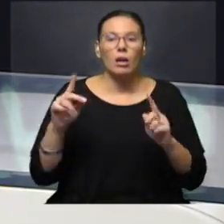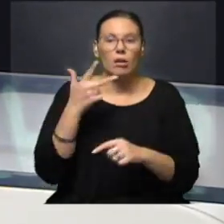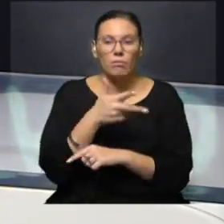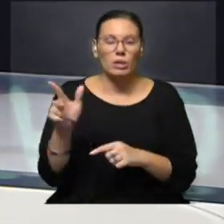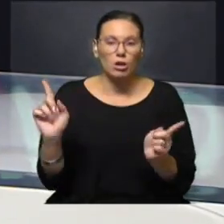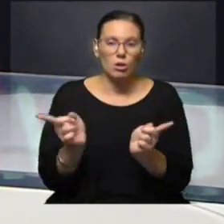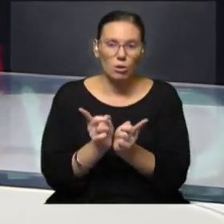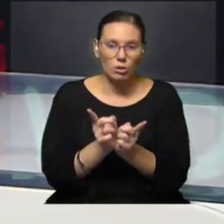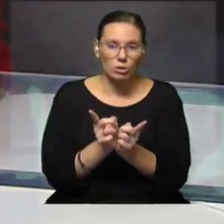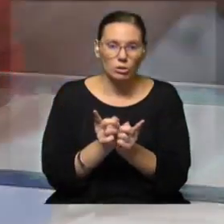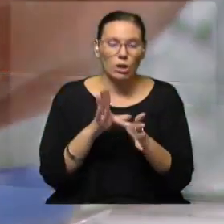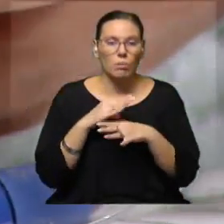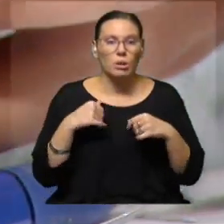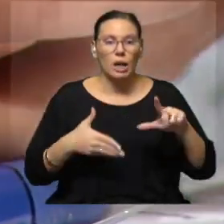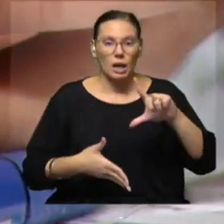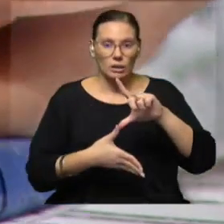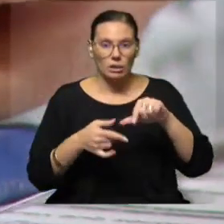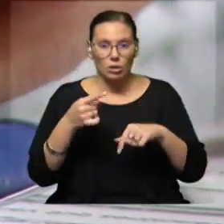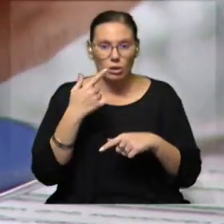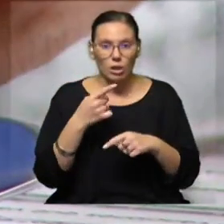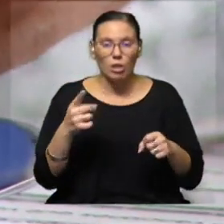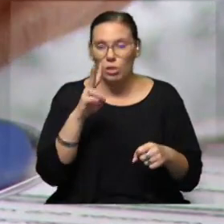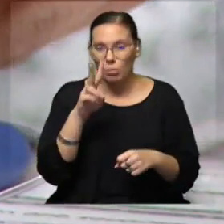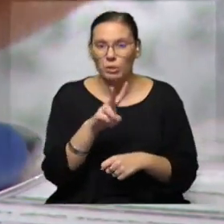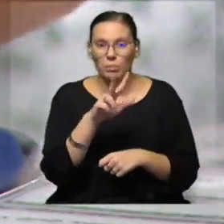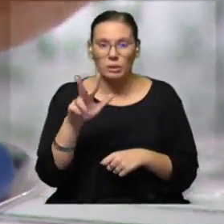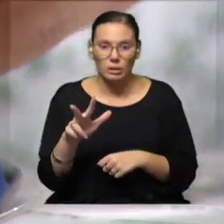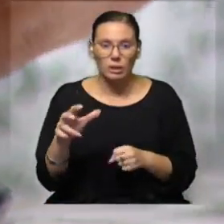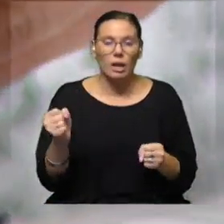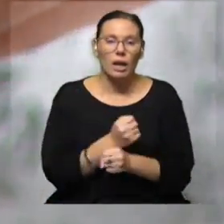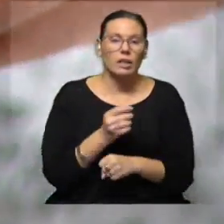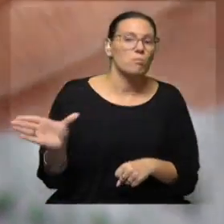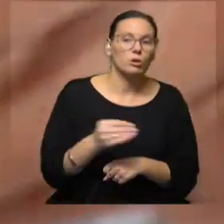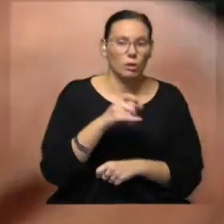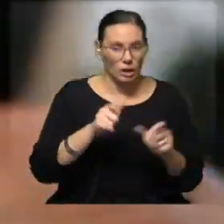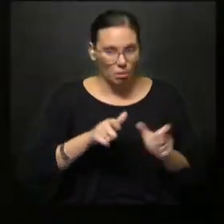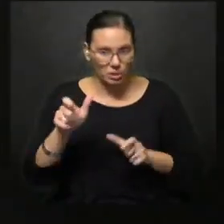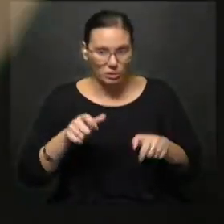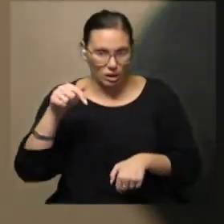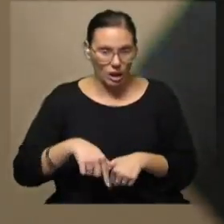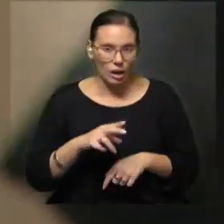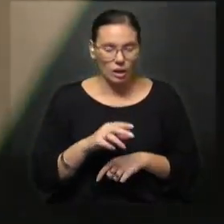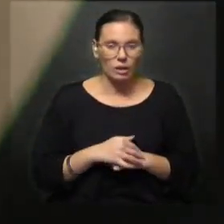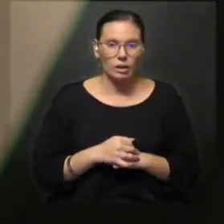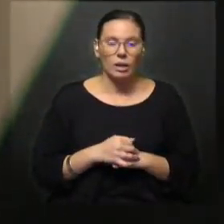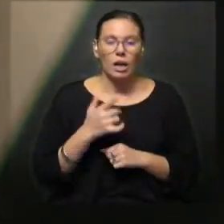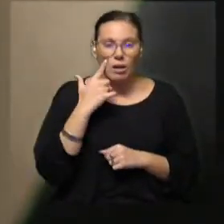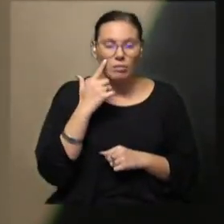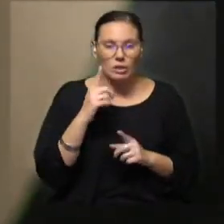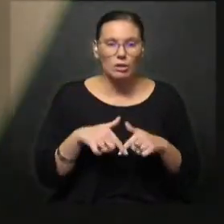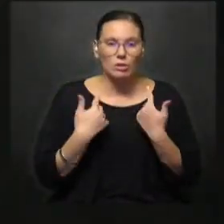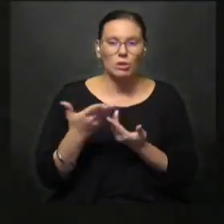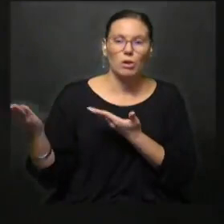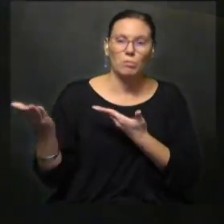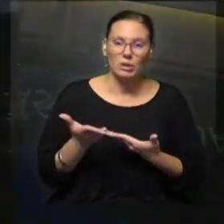Escuela Latinoamérica. Esto lo ganamos. 2023, tercer lugar. Todas y todos, ¿eh? Nosotros, ¿viste? No,